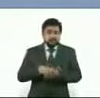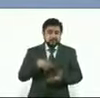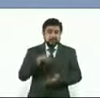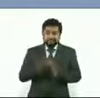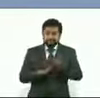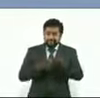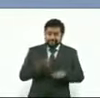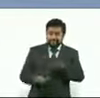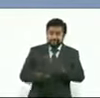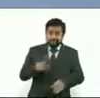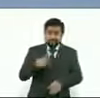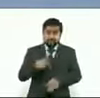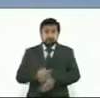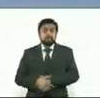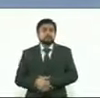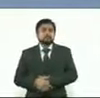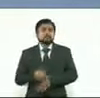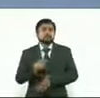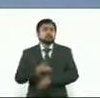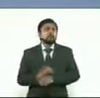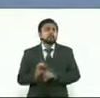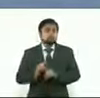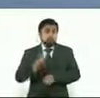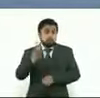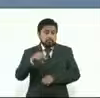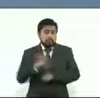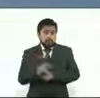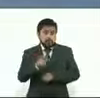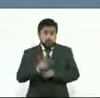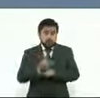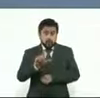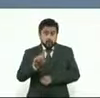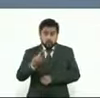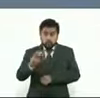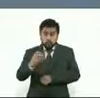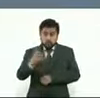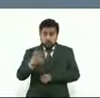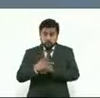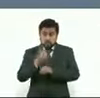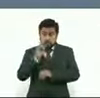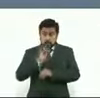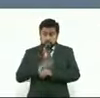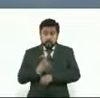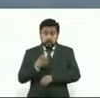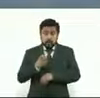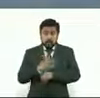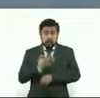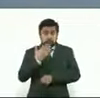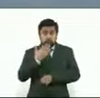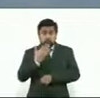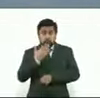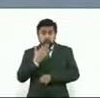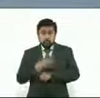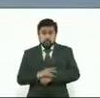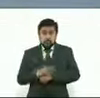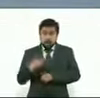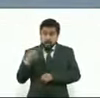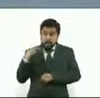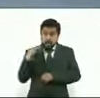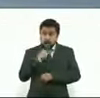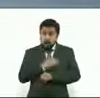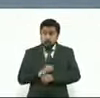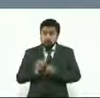Ha sido un ritmo de competencia realmente extraordinario de Lucy. Veremos inclusive si es que se puede acercar a